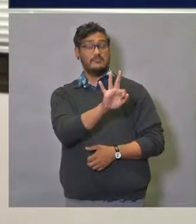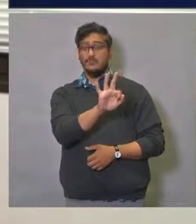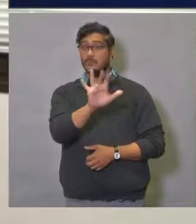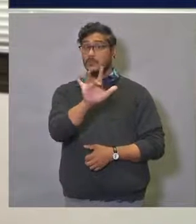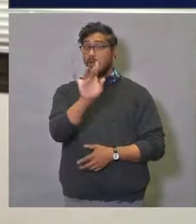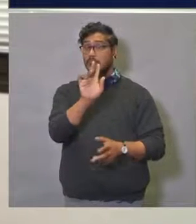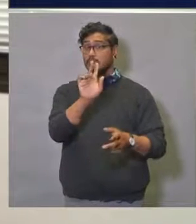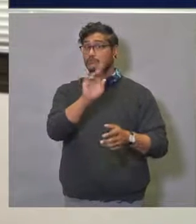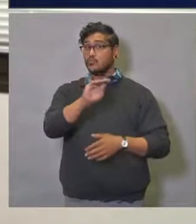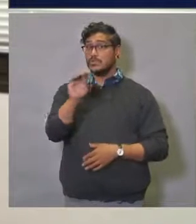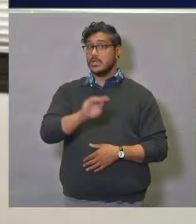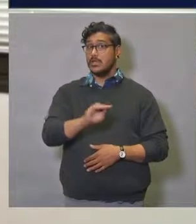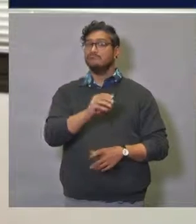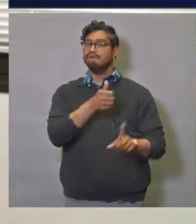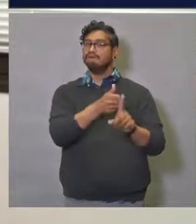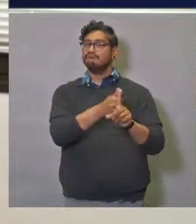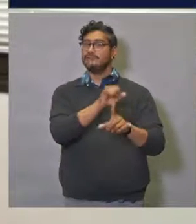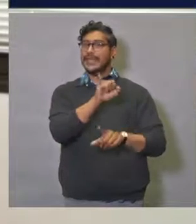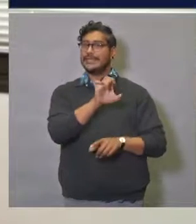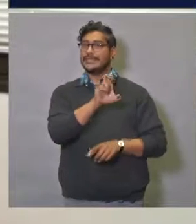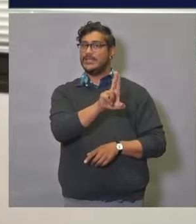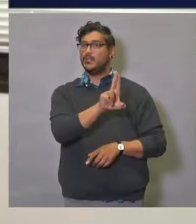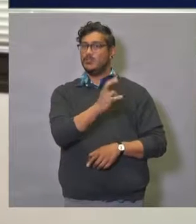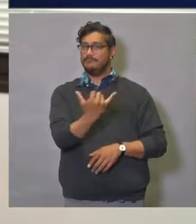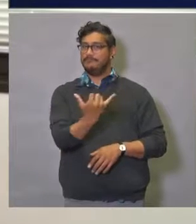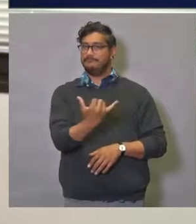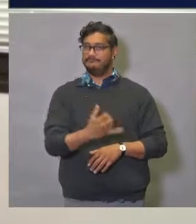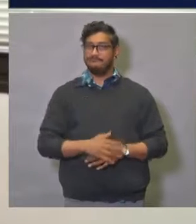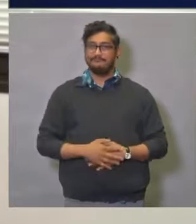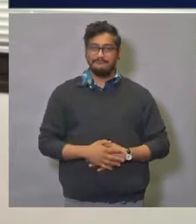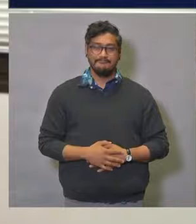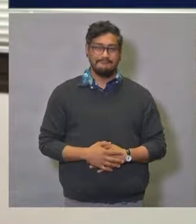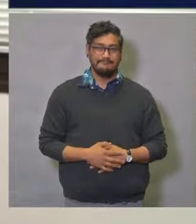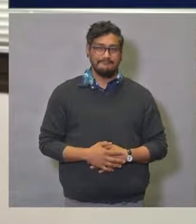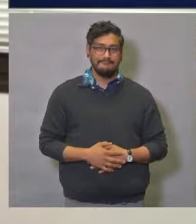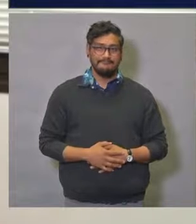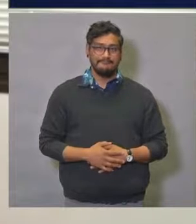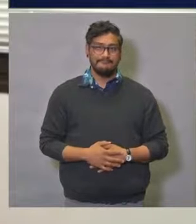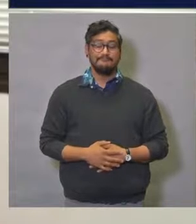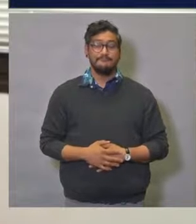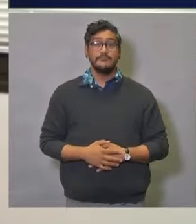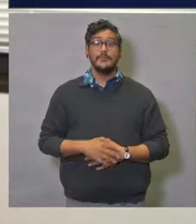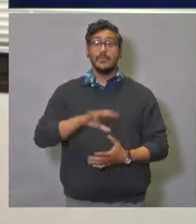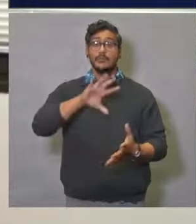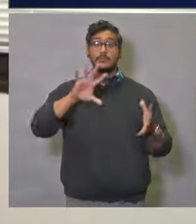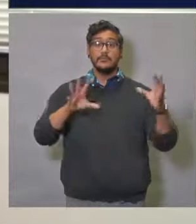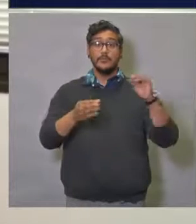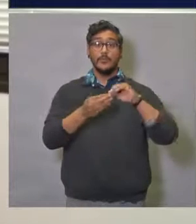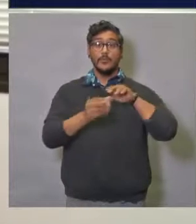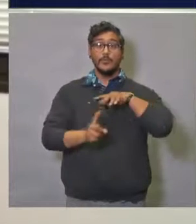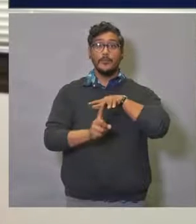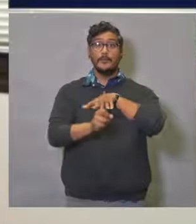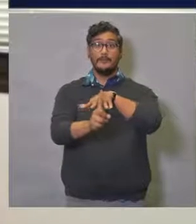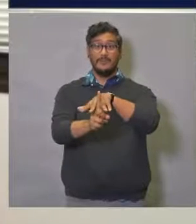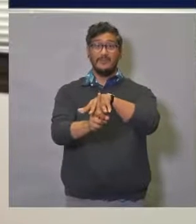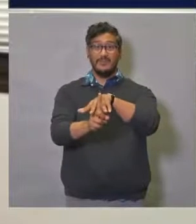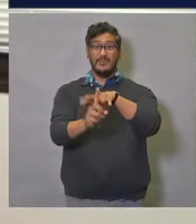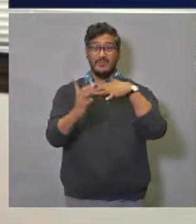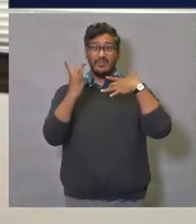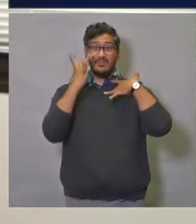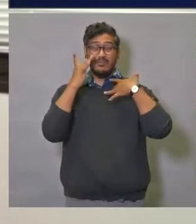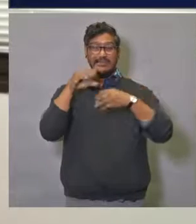de estas personas se encuentran en unidades de cuidados intensivos. El total de casos confirmados en